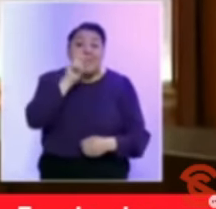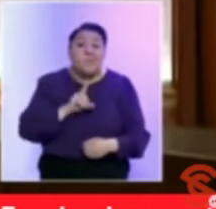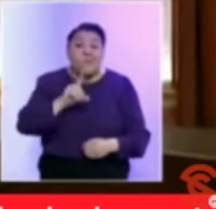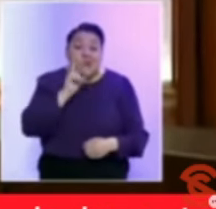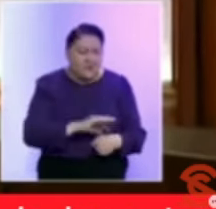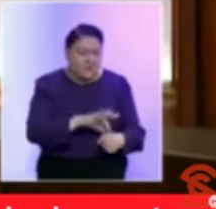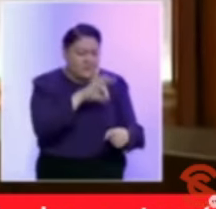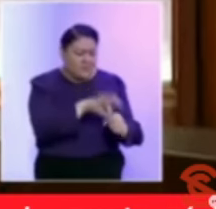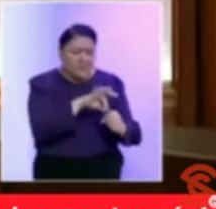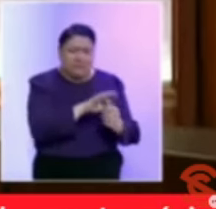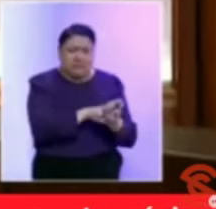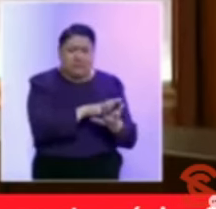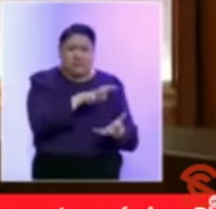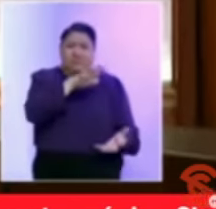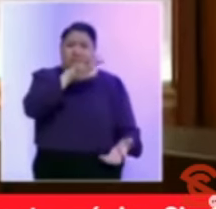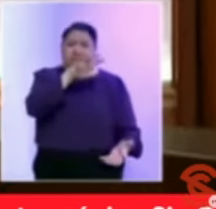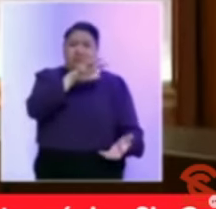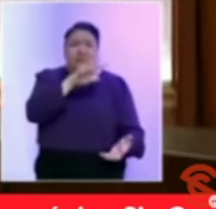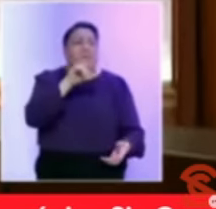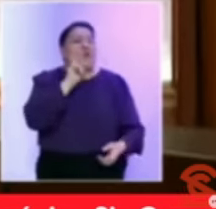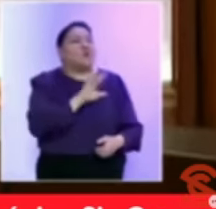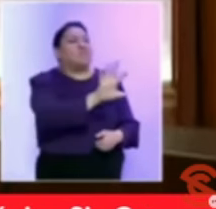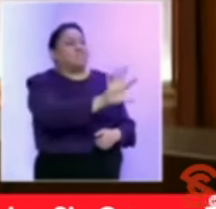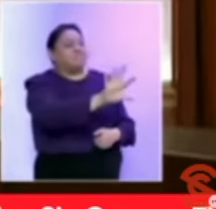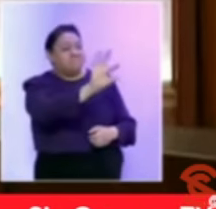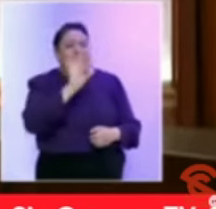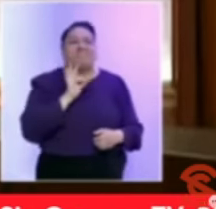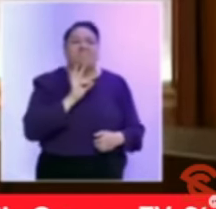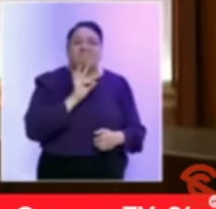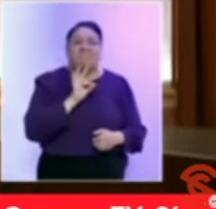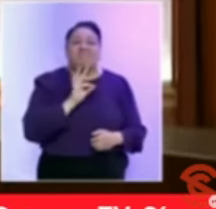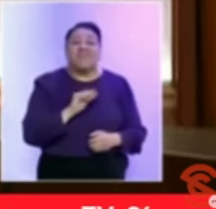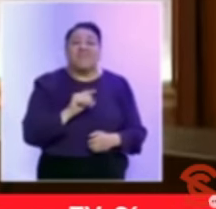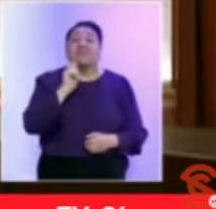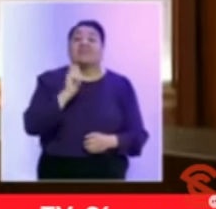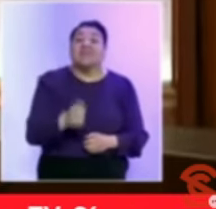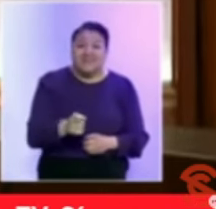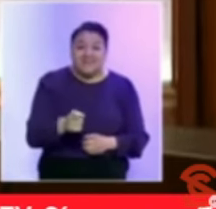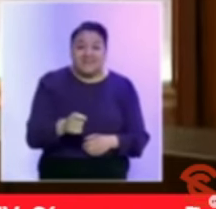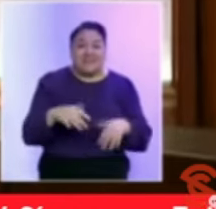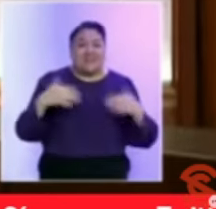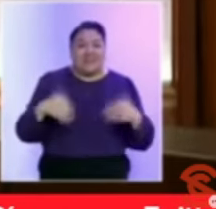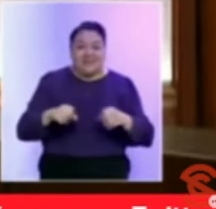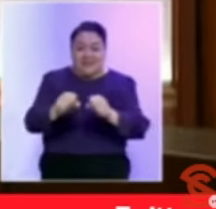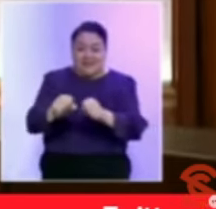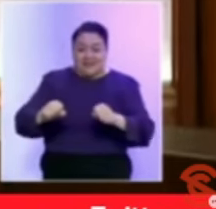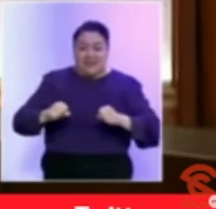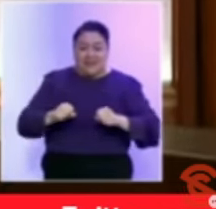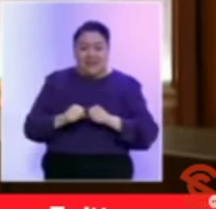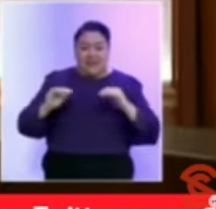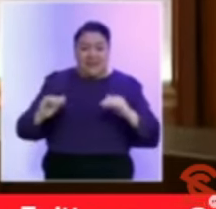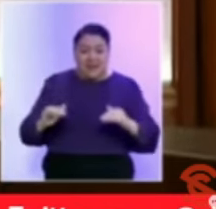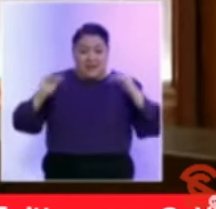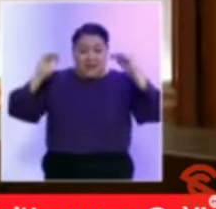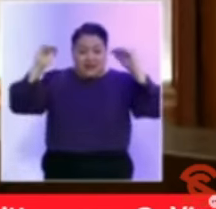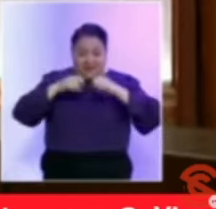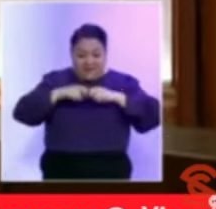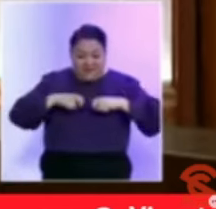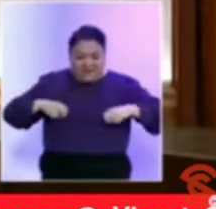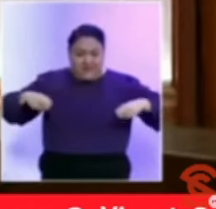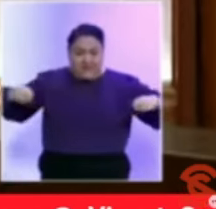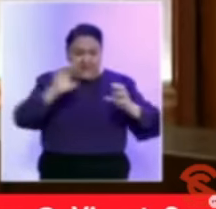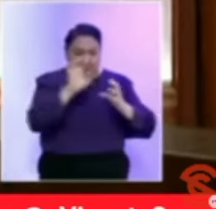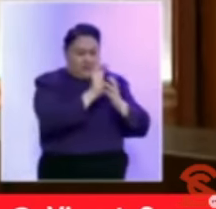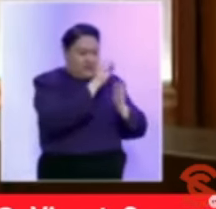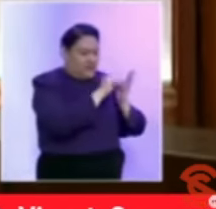más y por más mujeres la conformación de la sala superior prevista en la Constitución